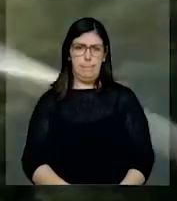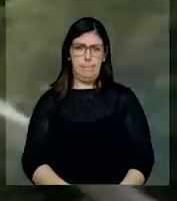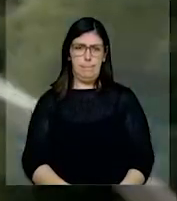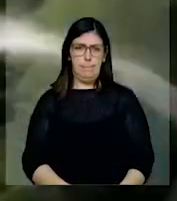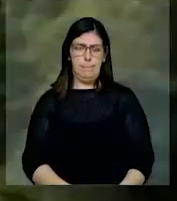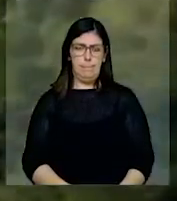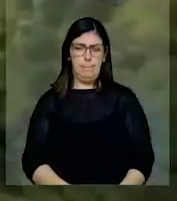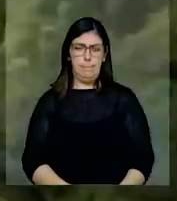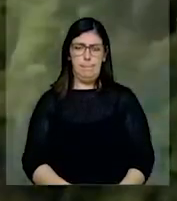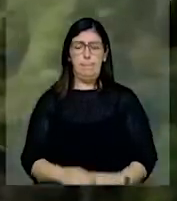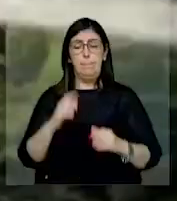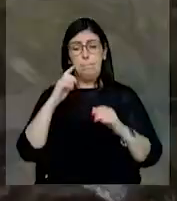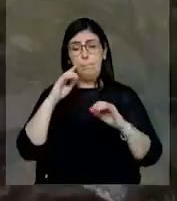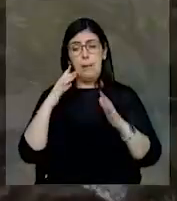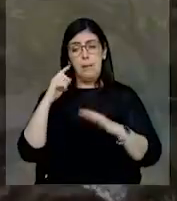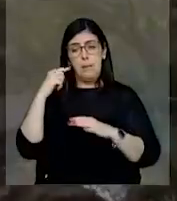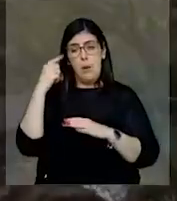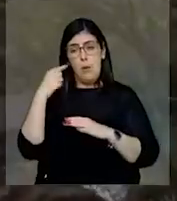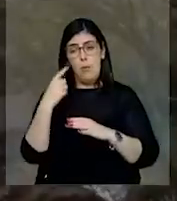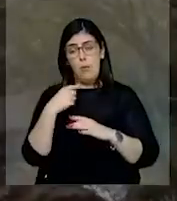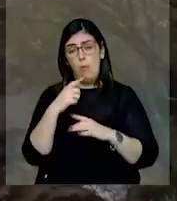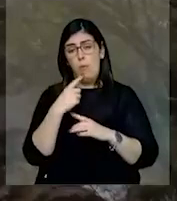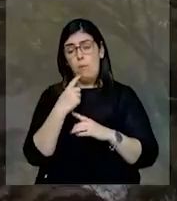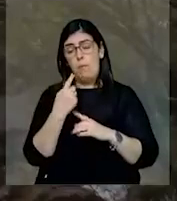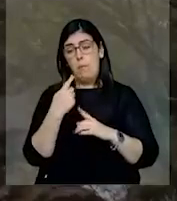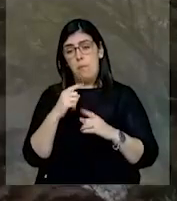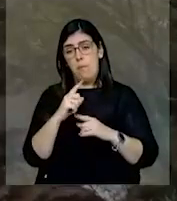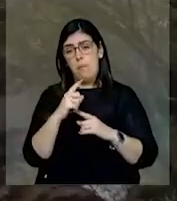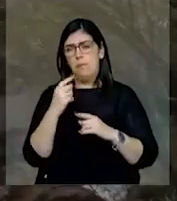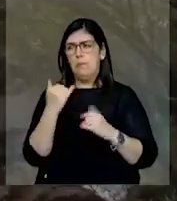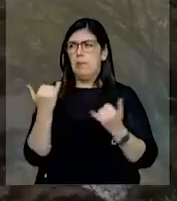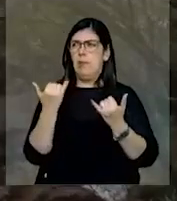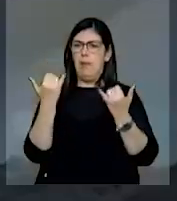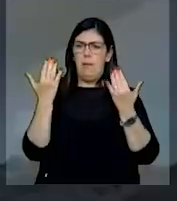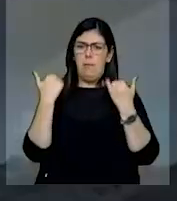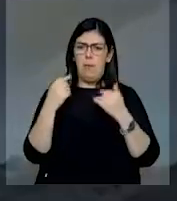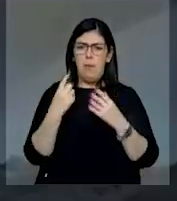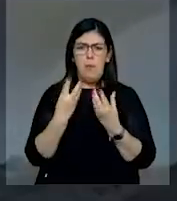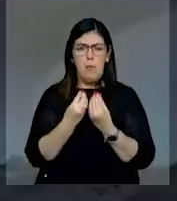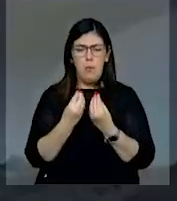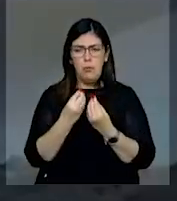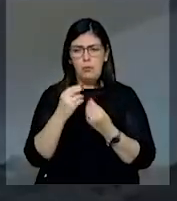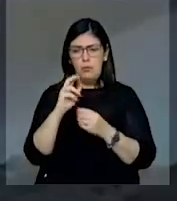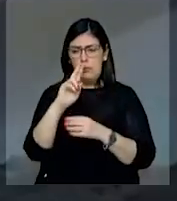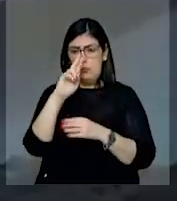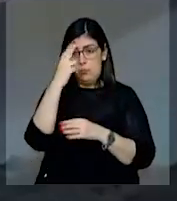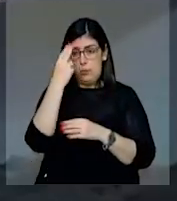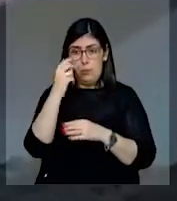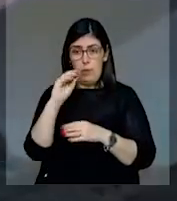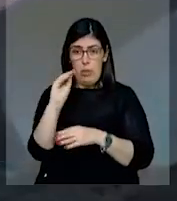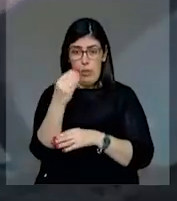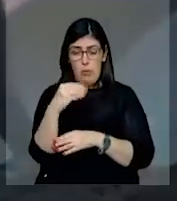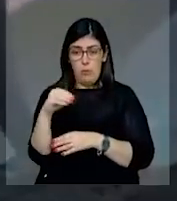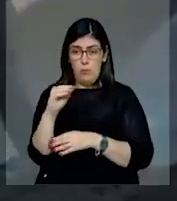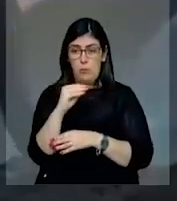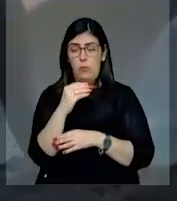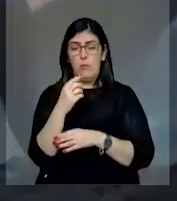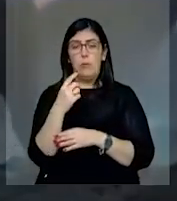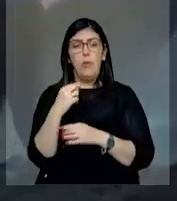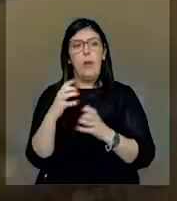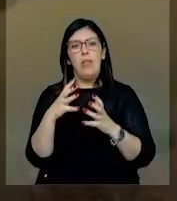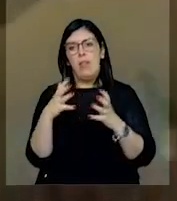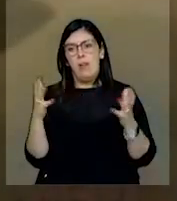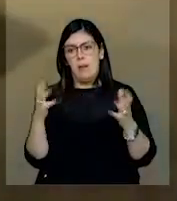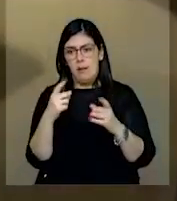Aunque nos parezca una locura y un poco lejano, Uruguay tiene muchos dinosaurios y fauna fósil que no es tan grande como la que